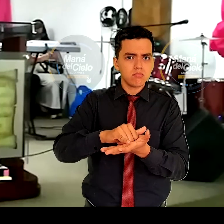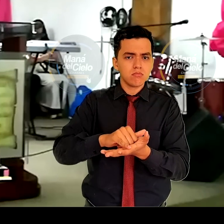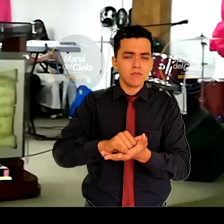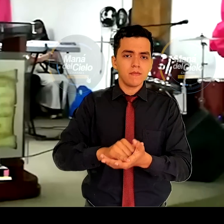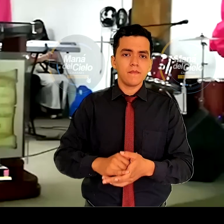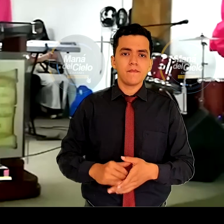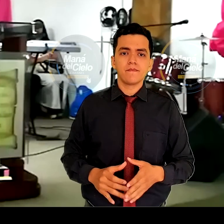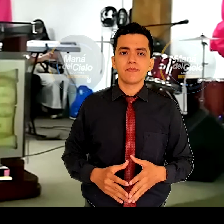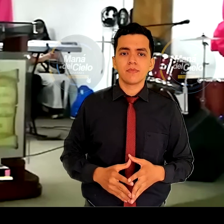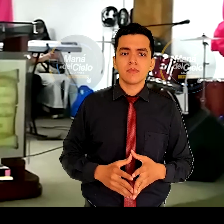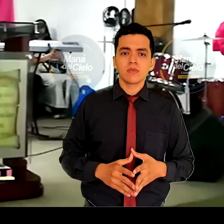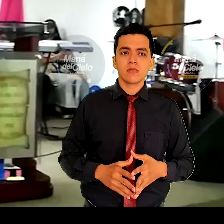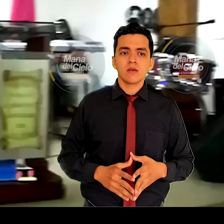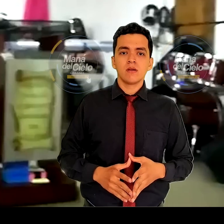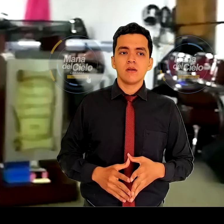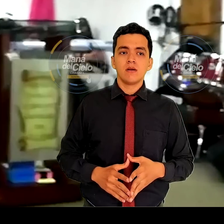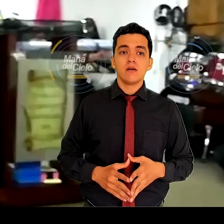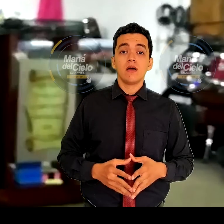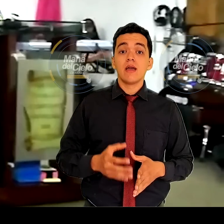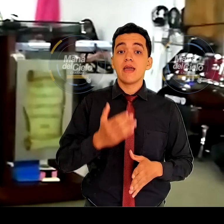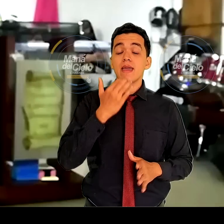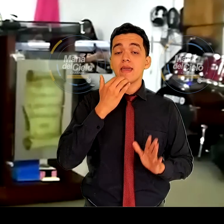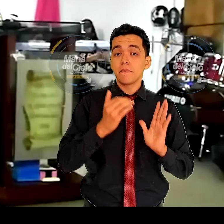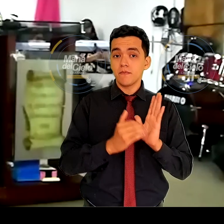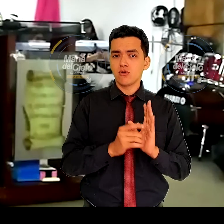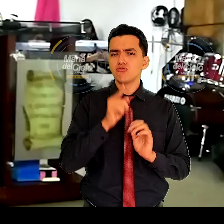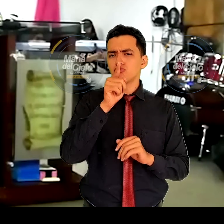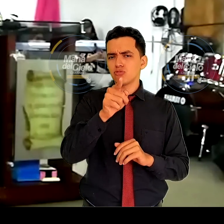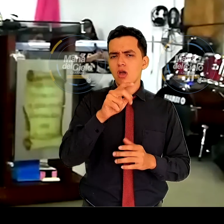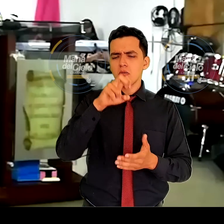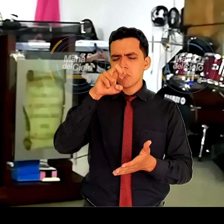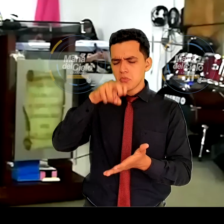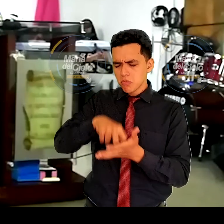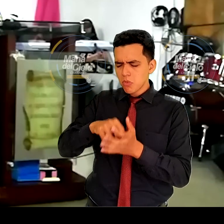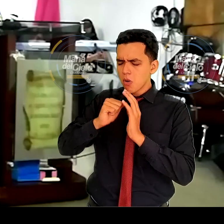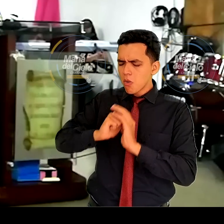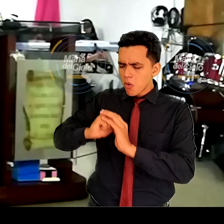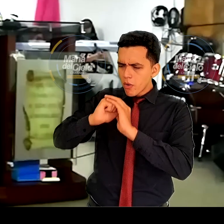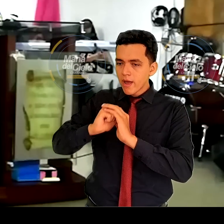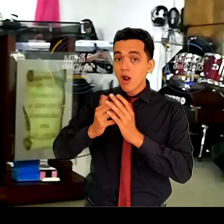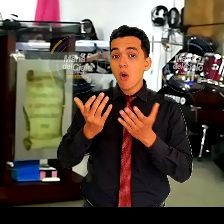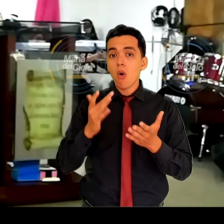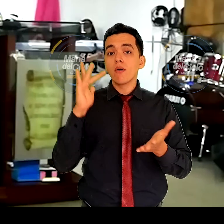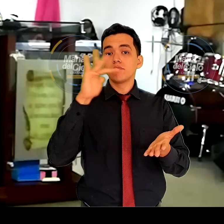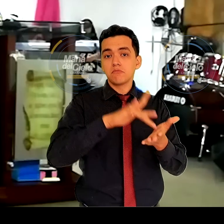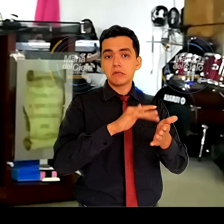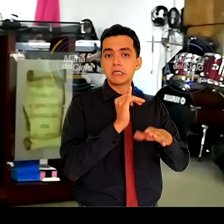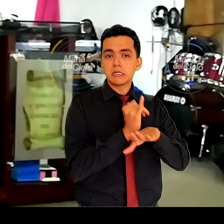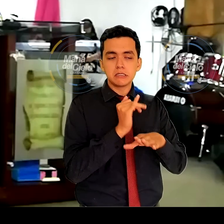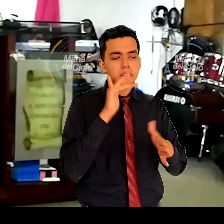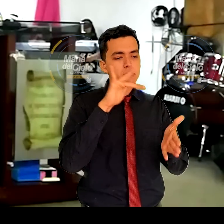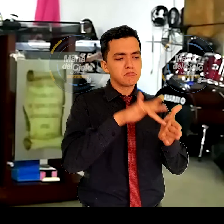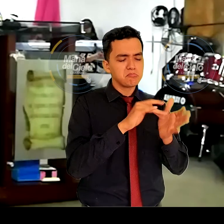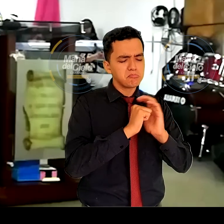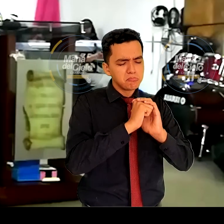¿Me está entendiendo? Con lo que yo vivo. Porque si usted, por ejemplo, se arrodilla a orar, o llega a la iglesia temprano a orar y está en el culto, y